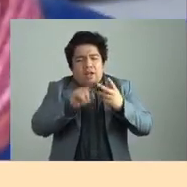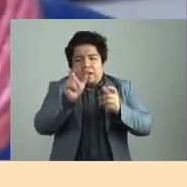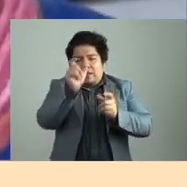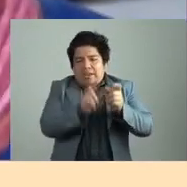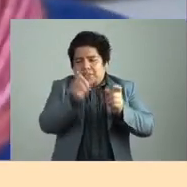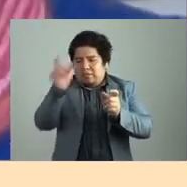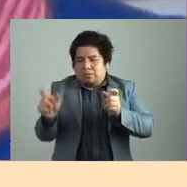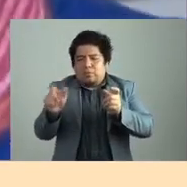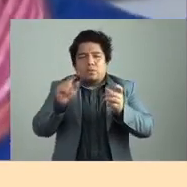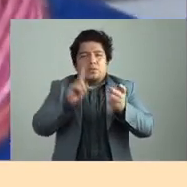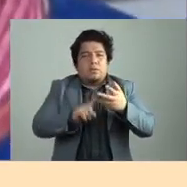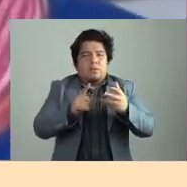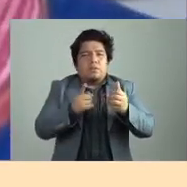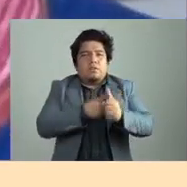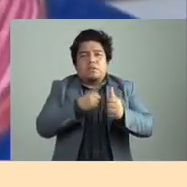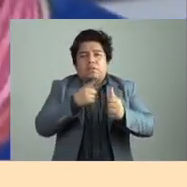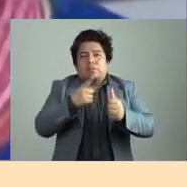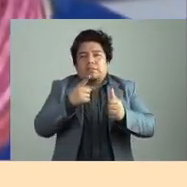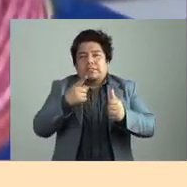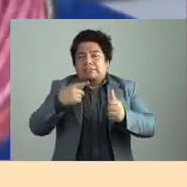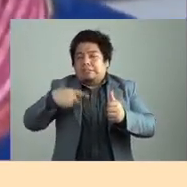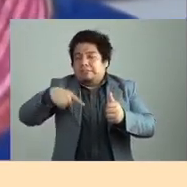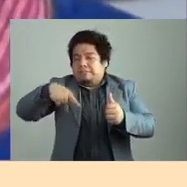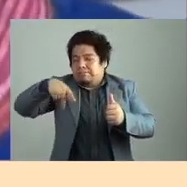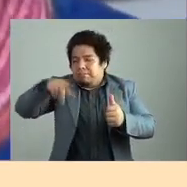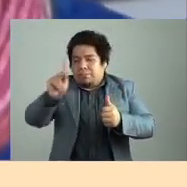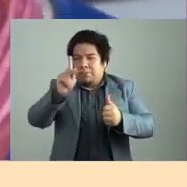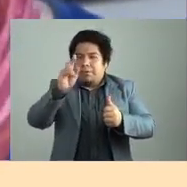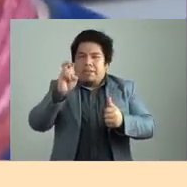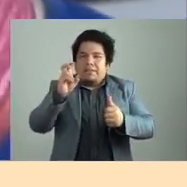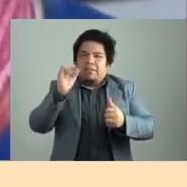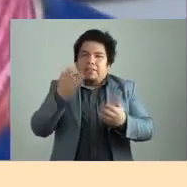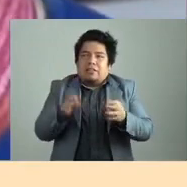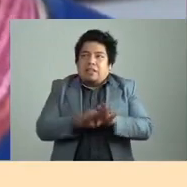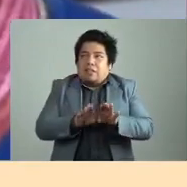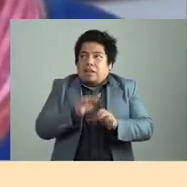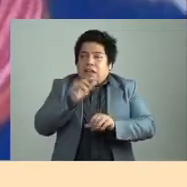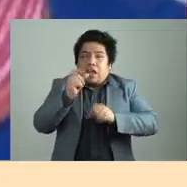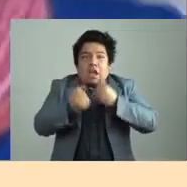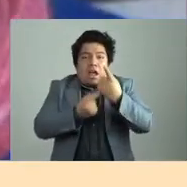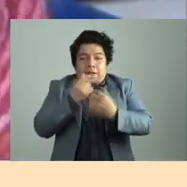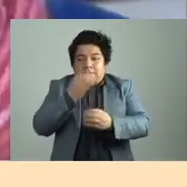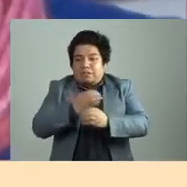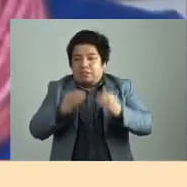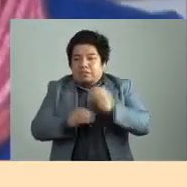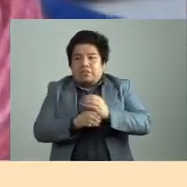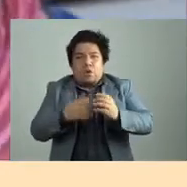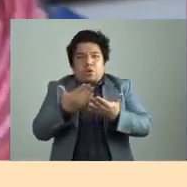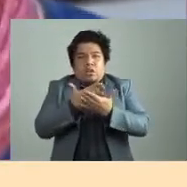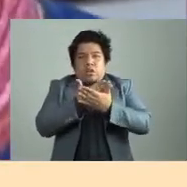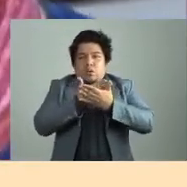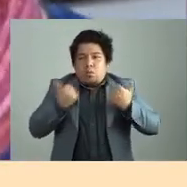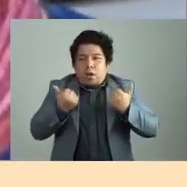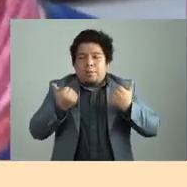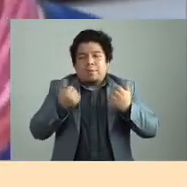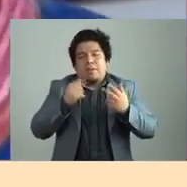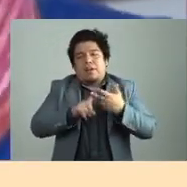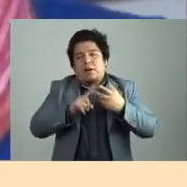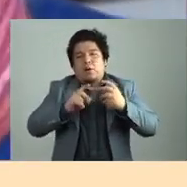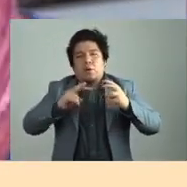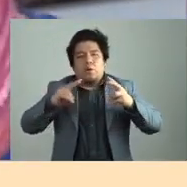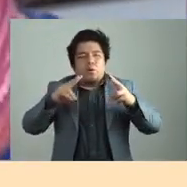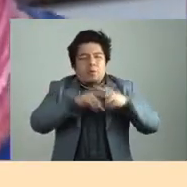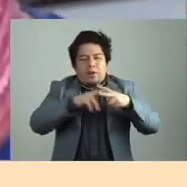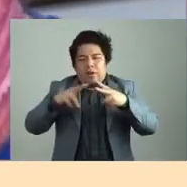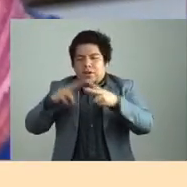los programas brutales de austeridad es un ataque brutal no a